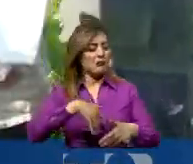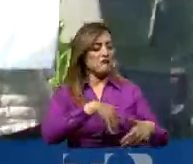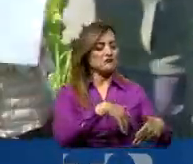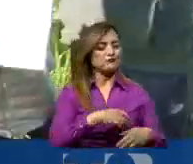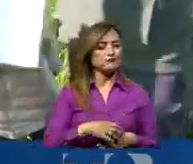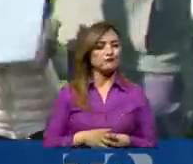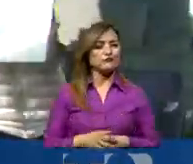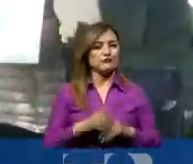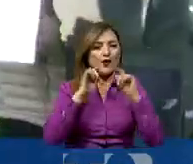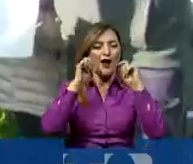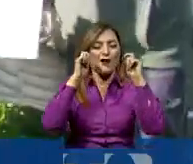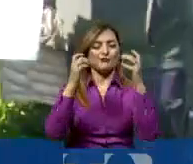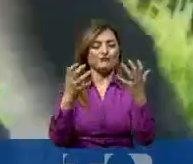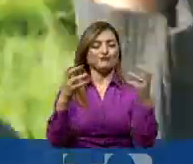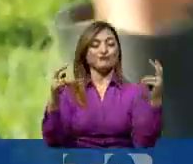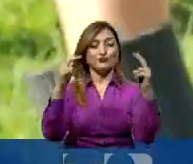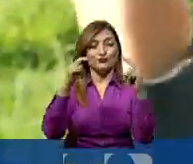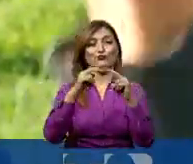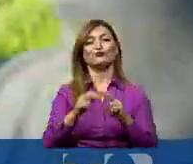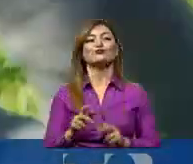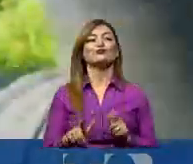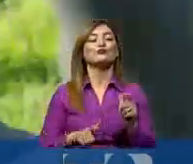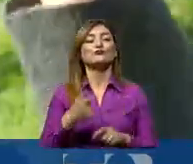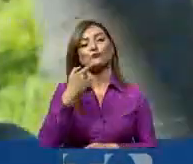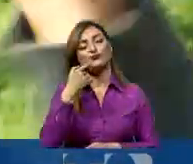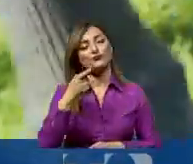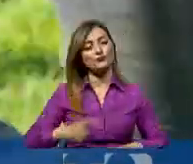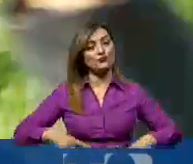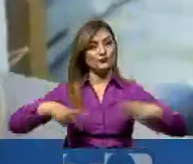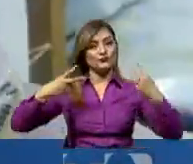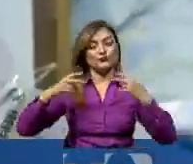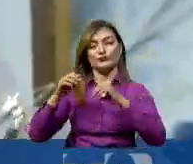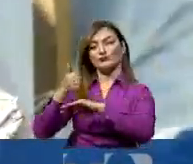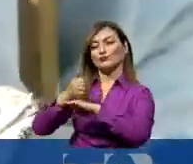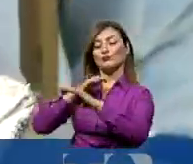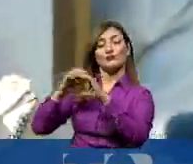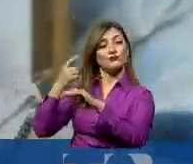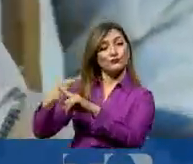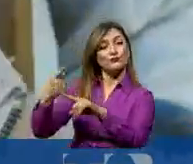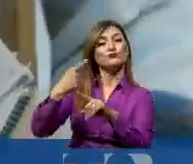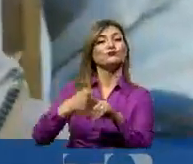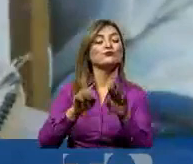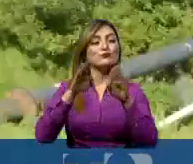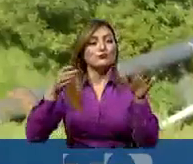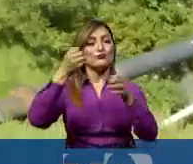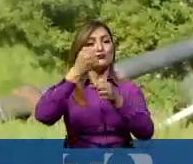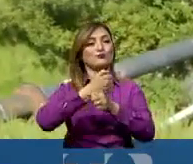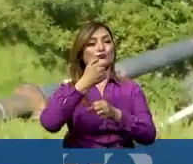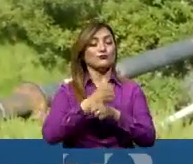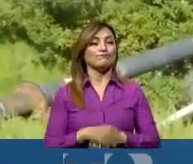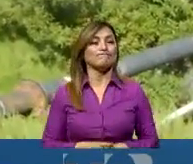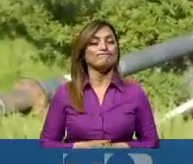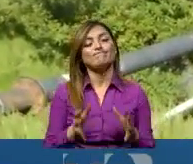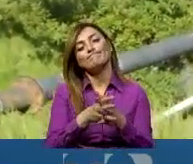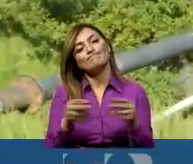el puente! Quienes allí habitan, además señalan que han conversado con las autoridades en varias ocasiones mediante mesas de trabajo, pero sin recibir